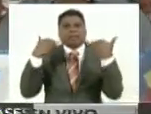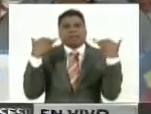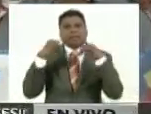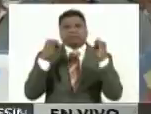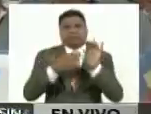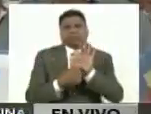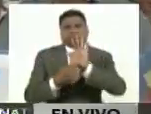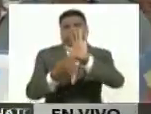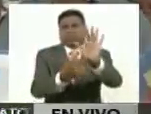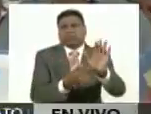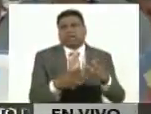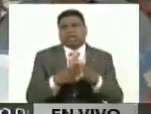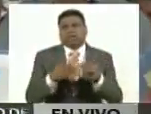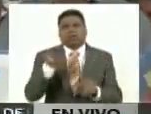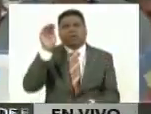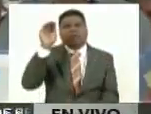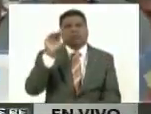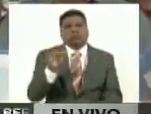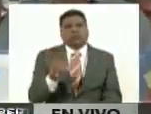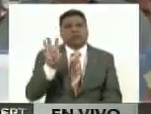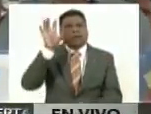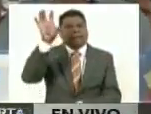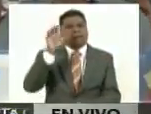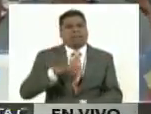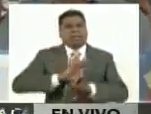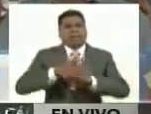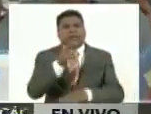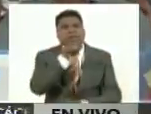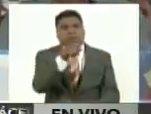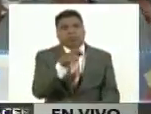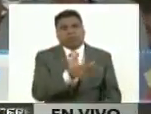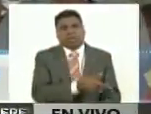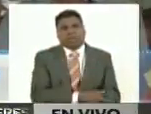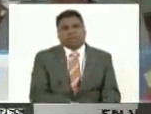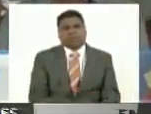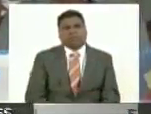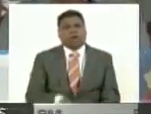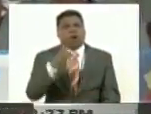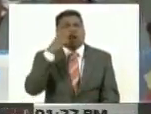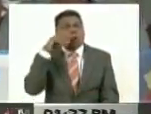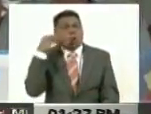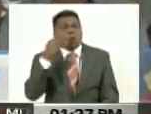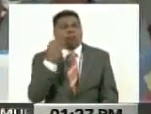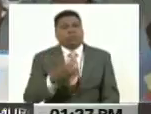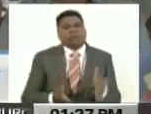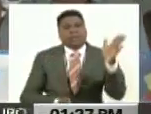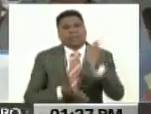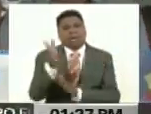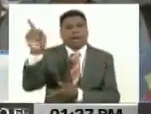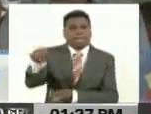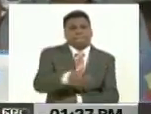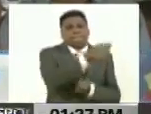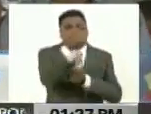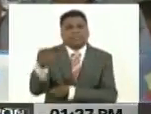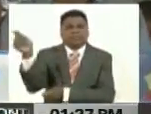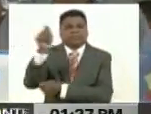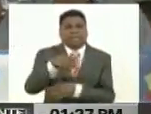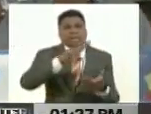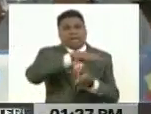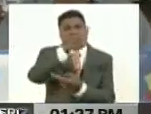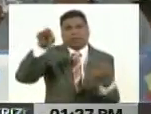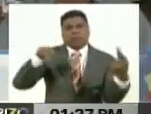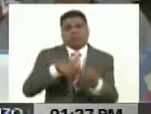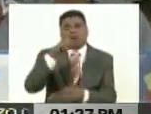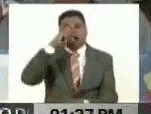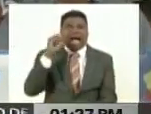su futuro ni el futuro de la patria, porque son ustedes, muchachos y muchachas, quienes van a llevar las banderas de la revolución durante